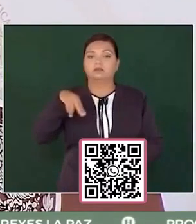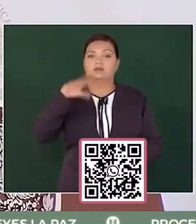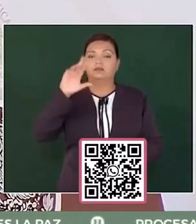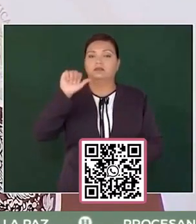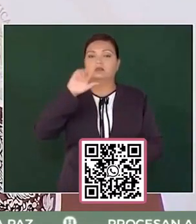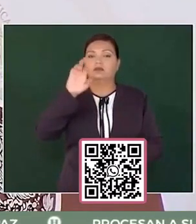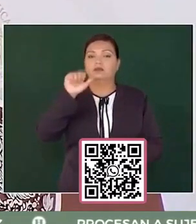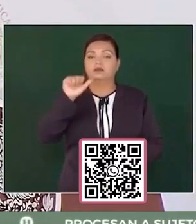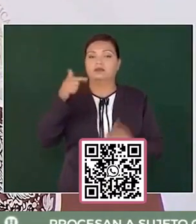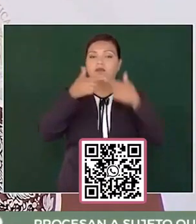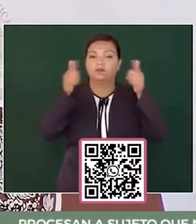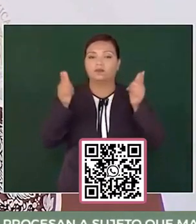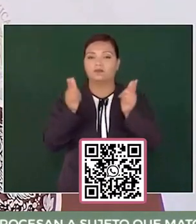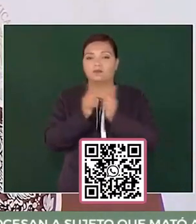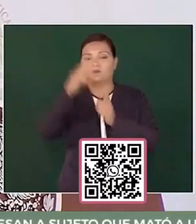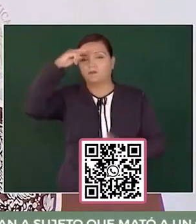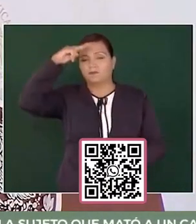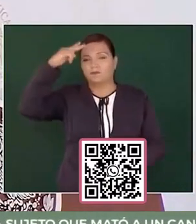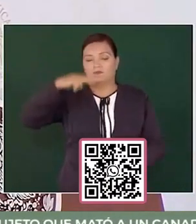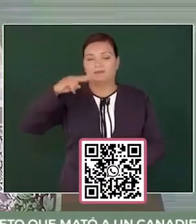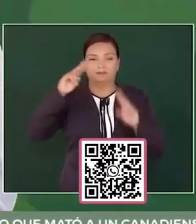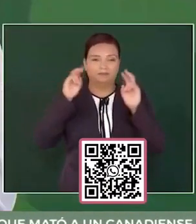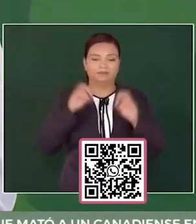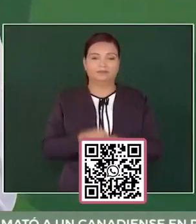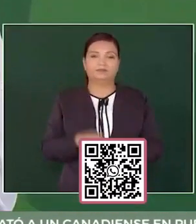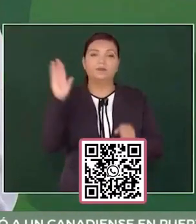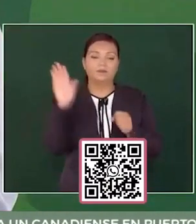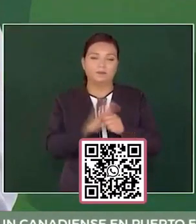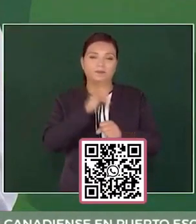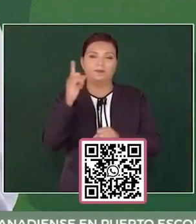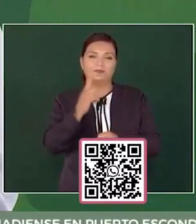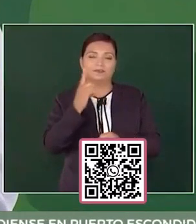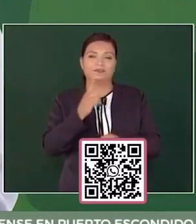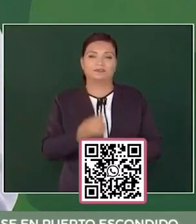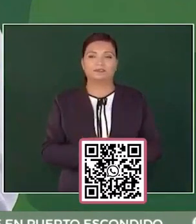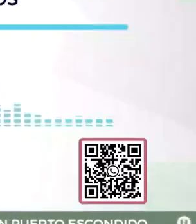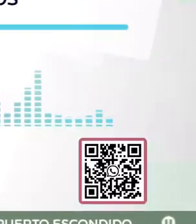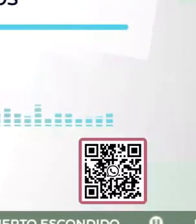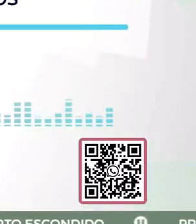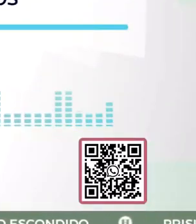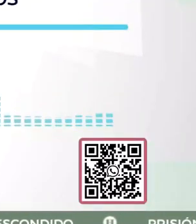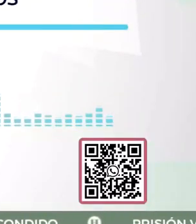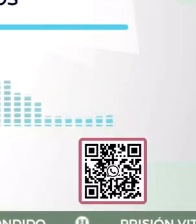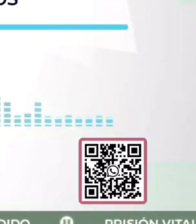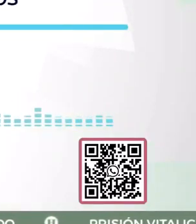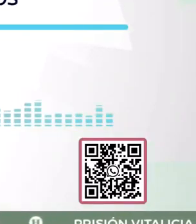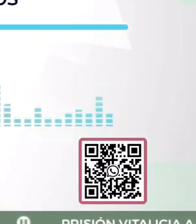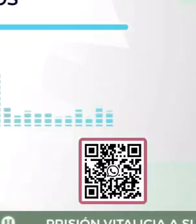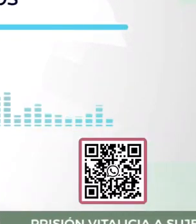Unión y a nadie más. Y yo, como presidente de la Cámara, le estoy diciendo al presidente: oye, estás